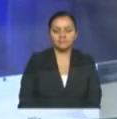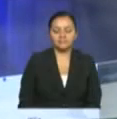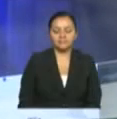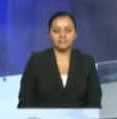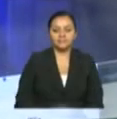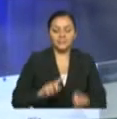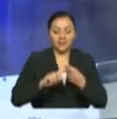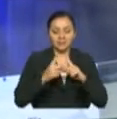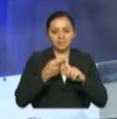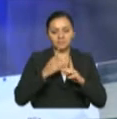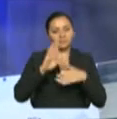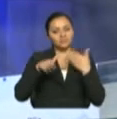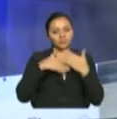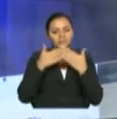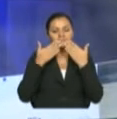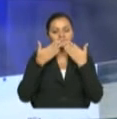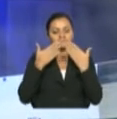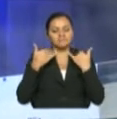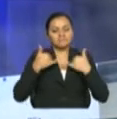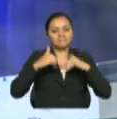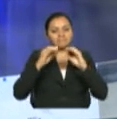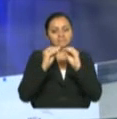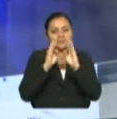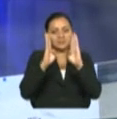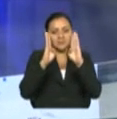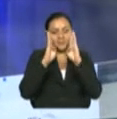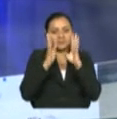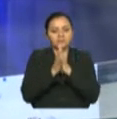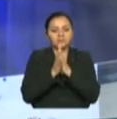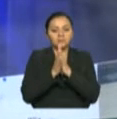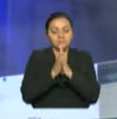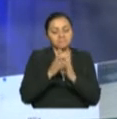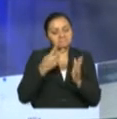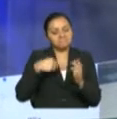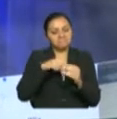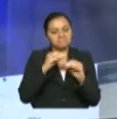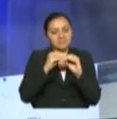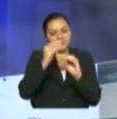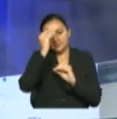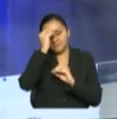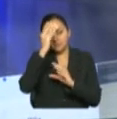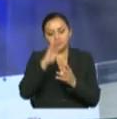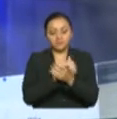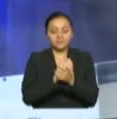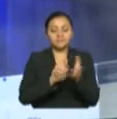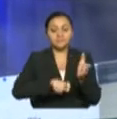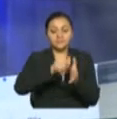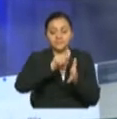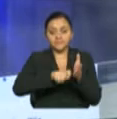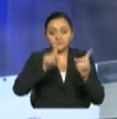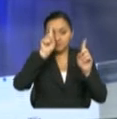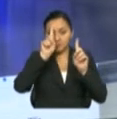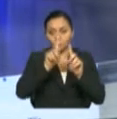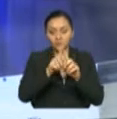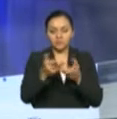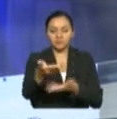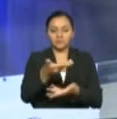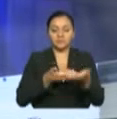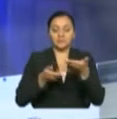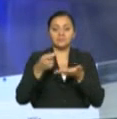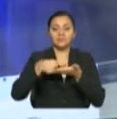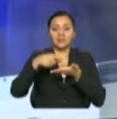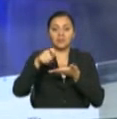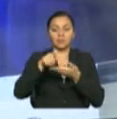Amigas y amigos, gracias por continuar en nuestra sintonía. Nosotros continuamos con la información. La firma del acuerdo comercial será aprobado por